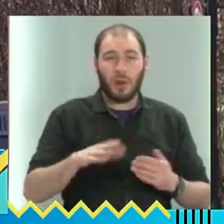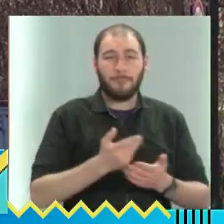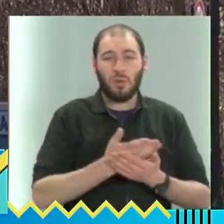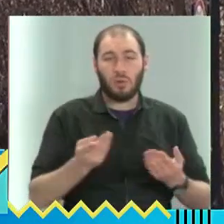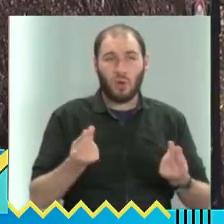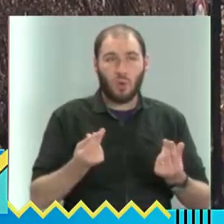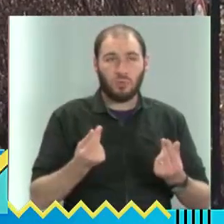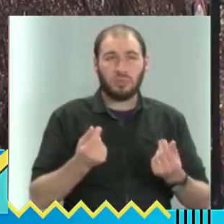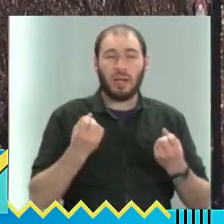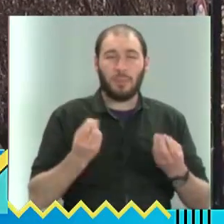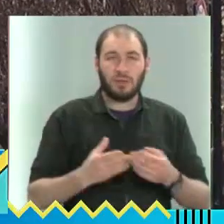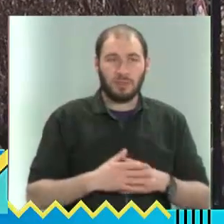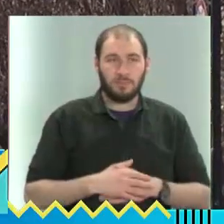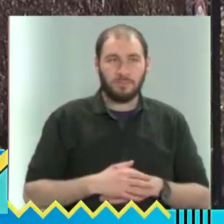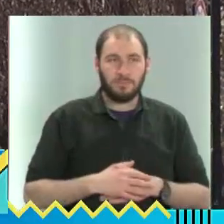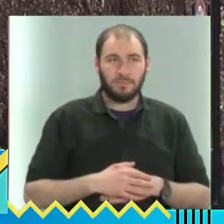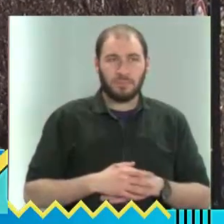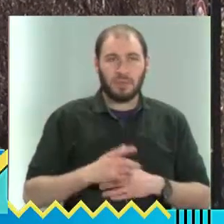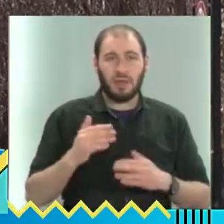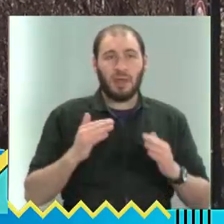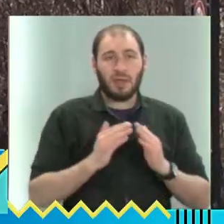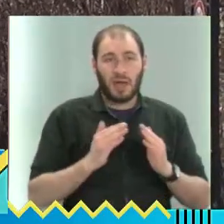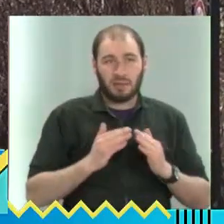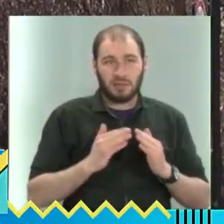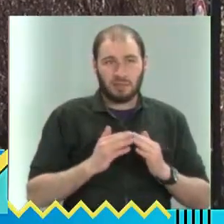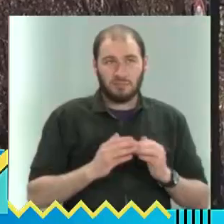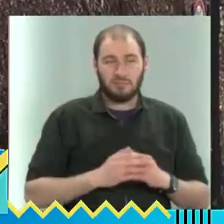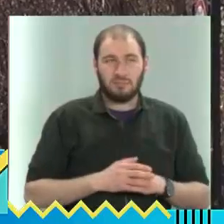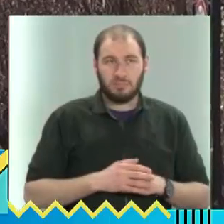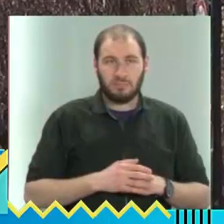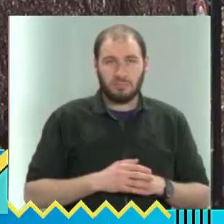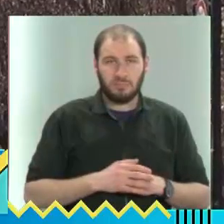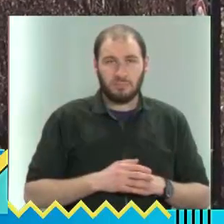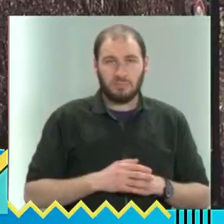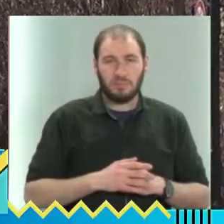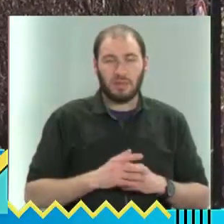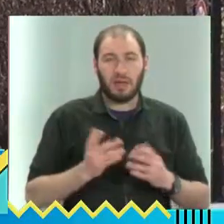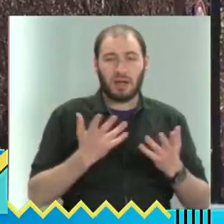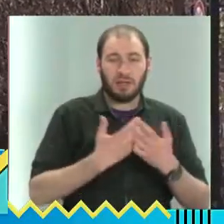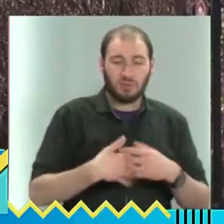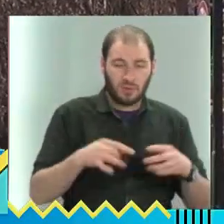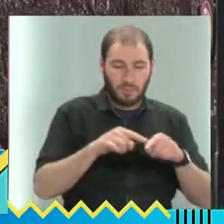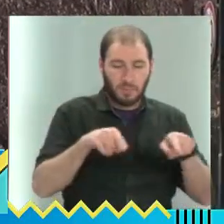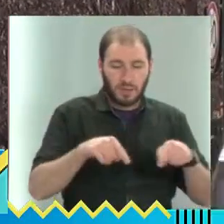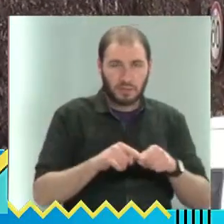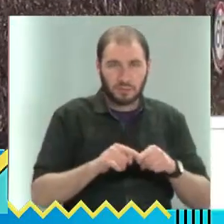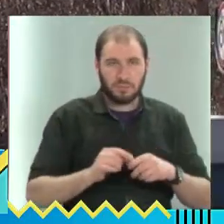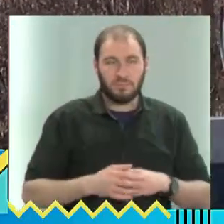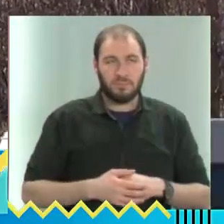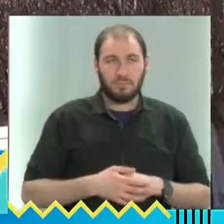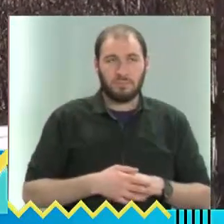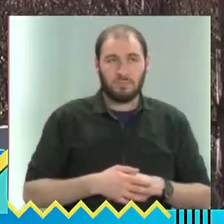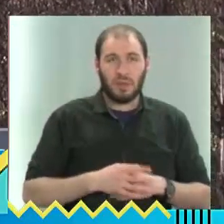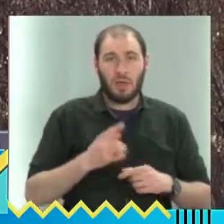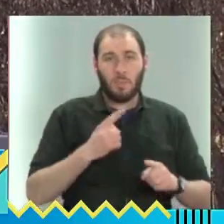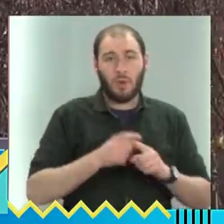público porque tiene viviendas en donde la relación entre metros cuadrados